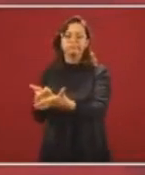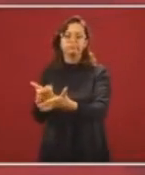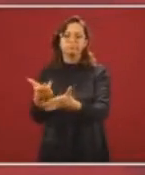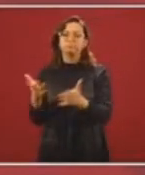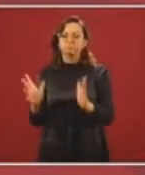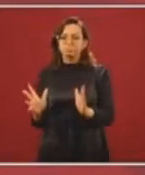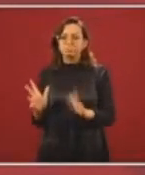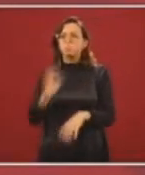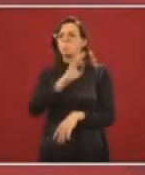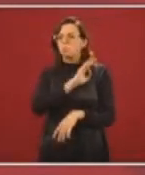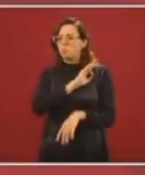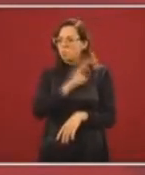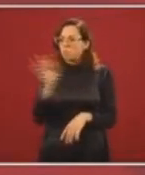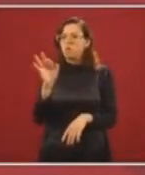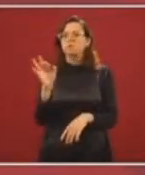instalaciones,